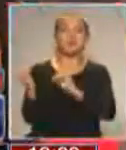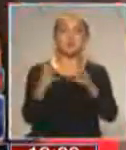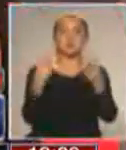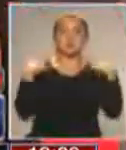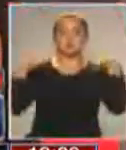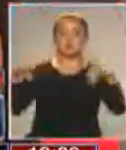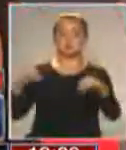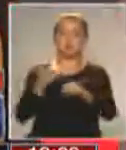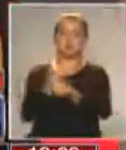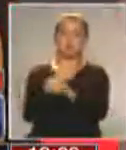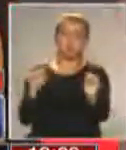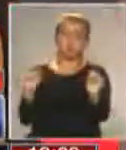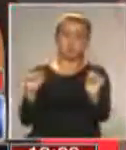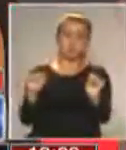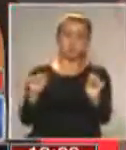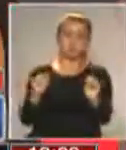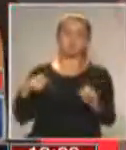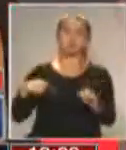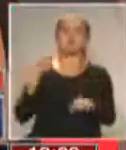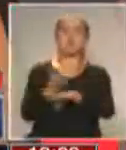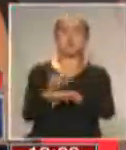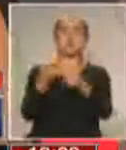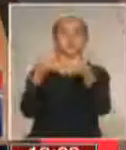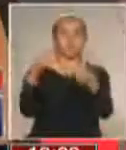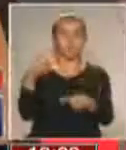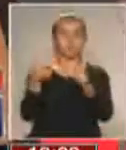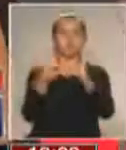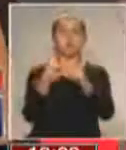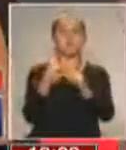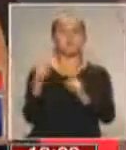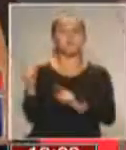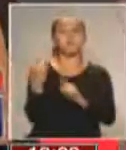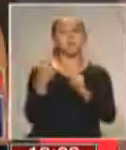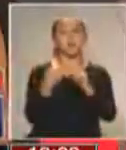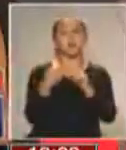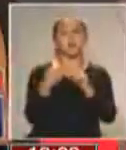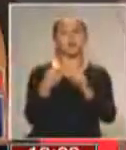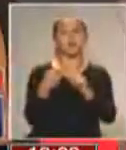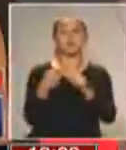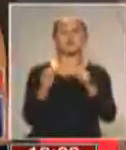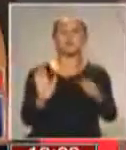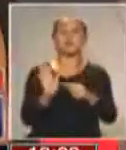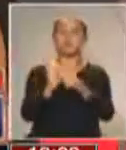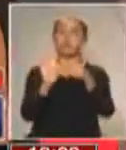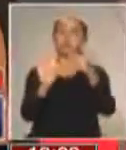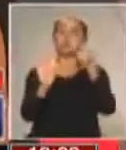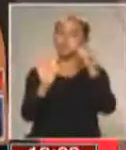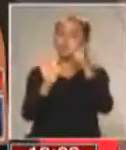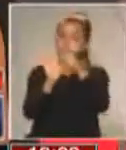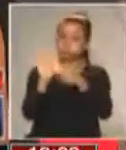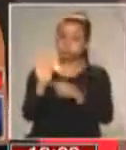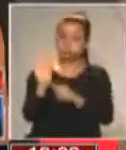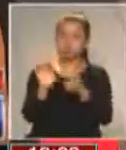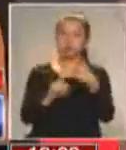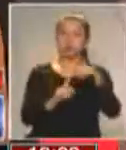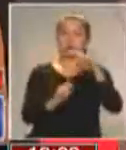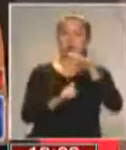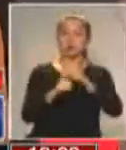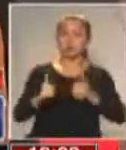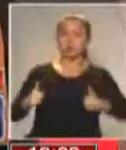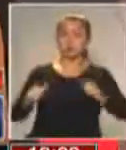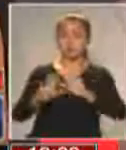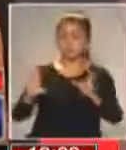cargo. O sea, nosotros pedimos varias cosas. Primero, nos parece adecuado que haga la declaración de intereses y patrimonio, como otras autoridades. ¿Y con eso